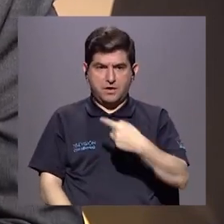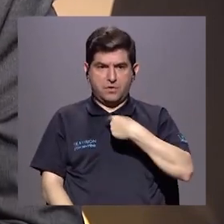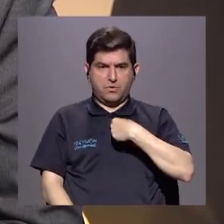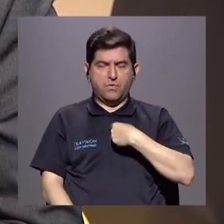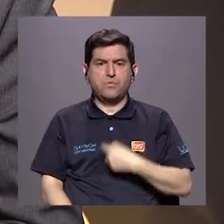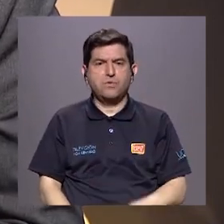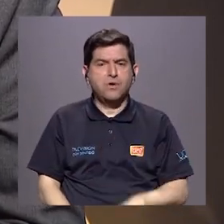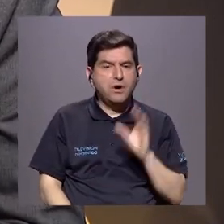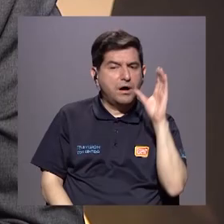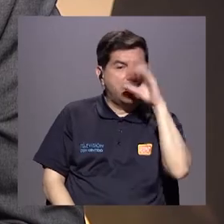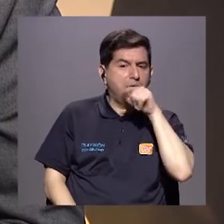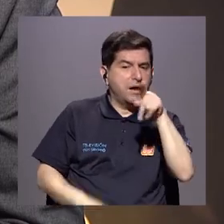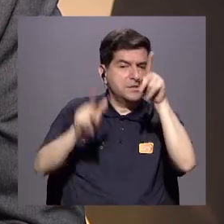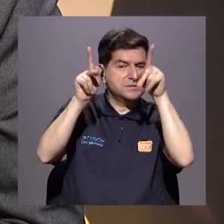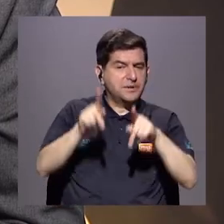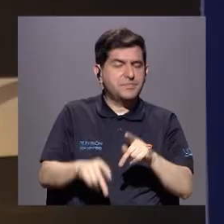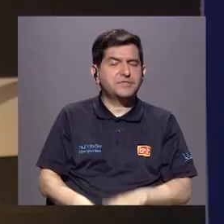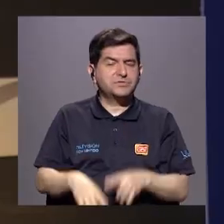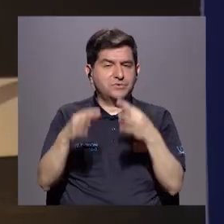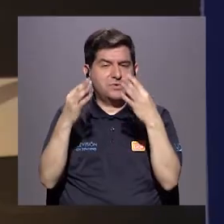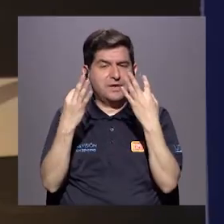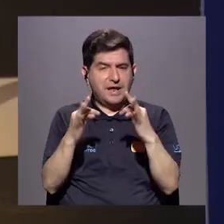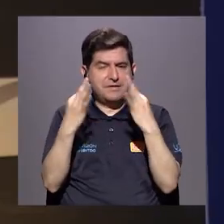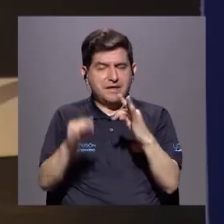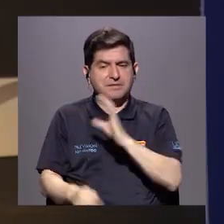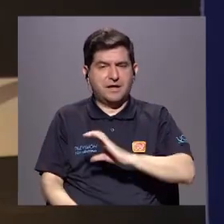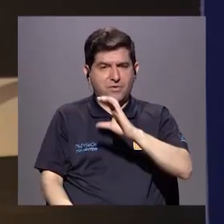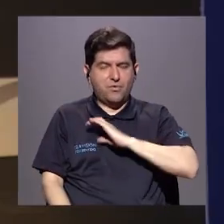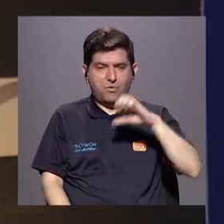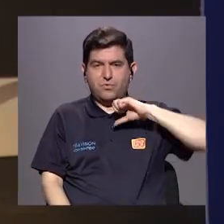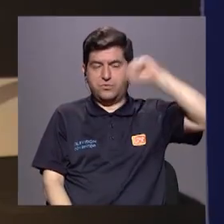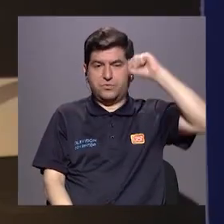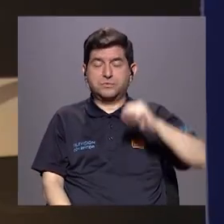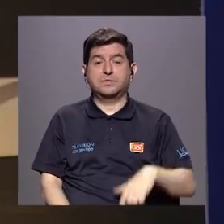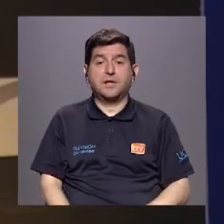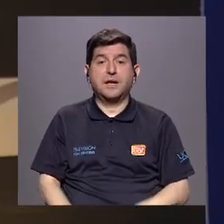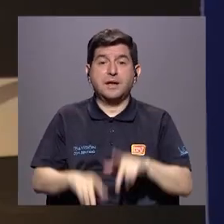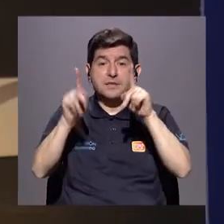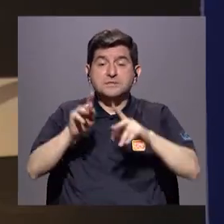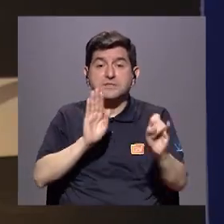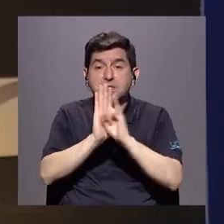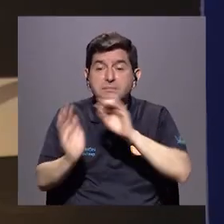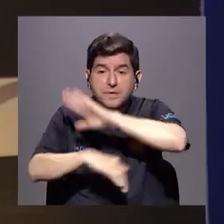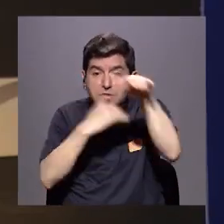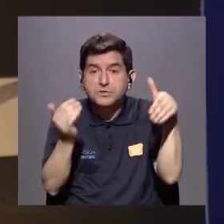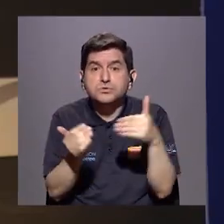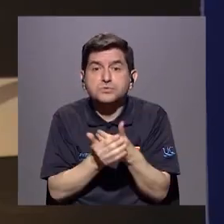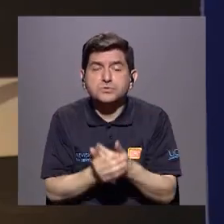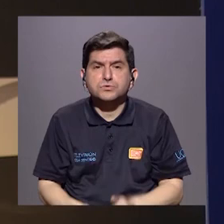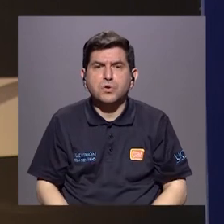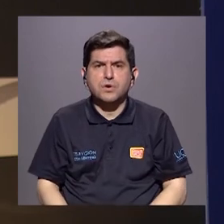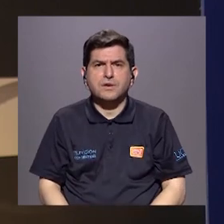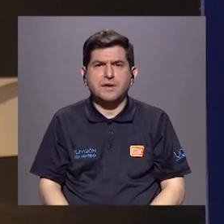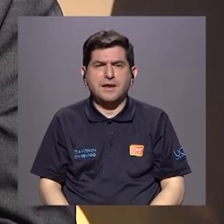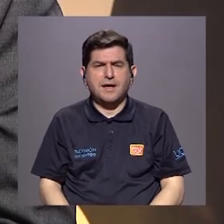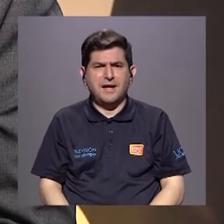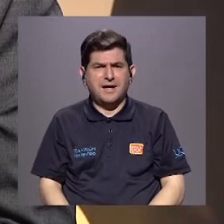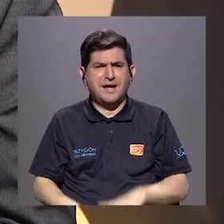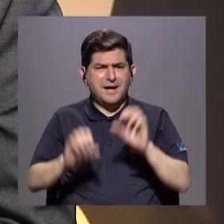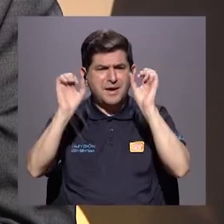frente una persona que está pensando en acabar con su vez y alguna persona identifica todos estos elementos y adónde puede